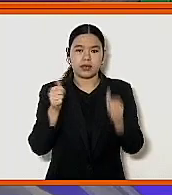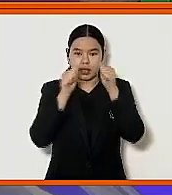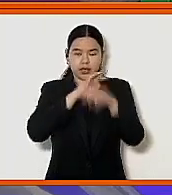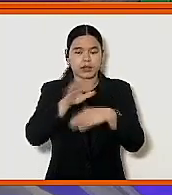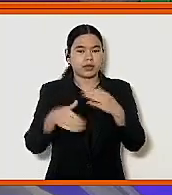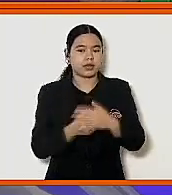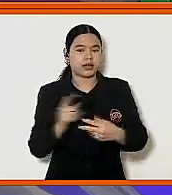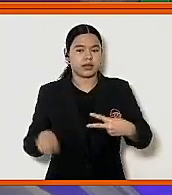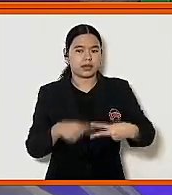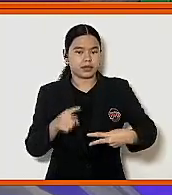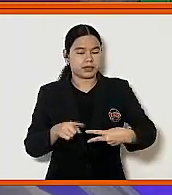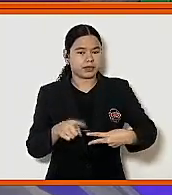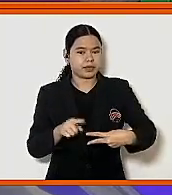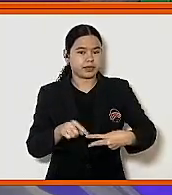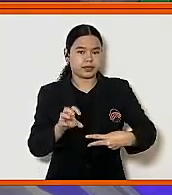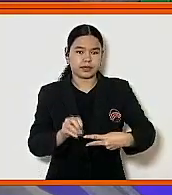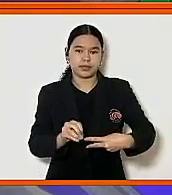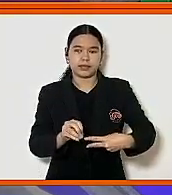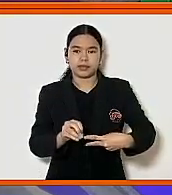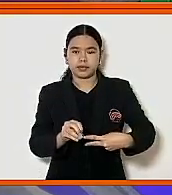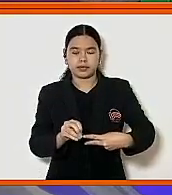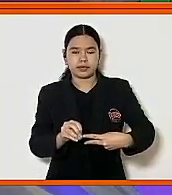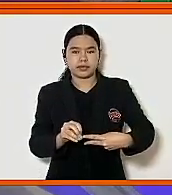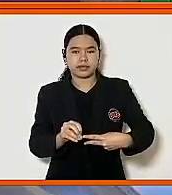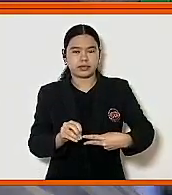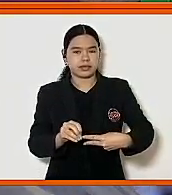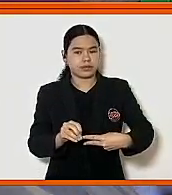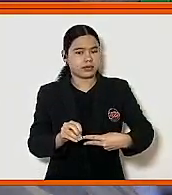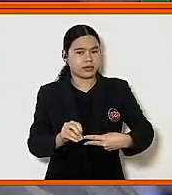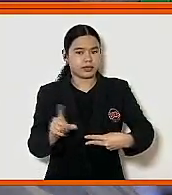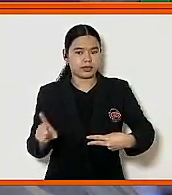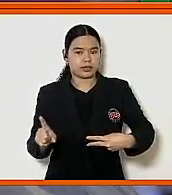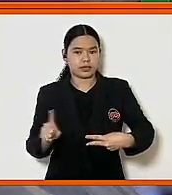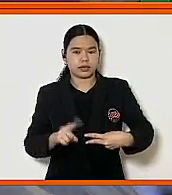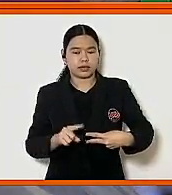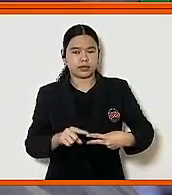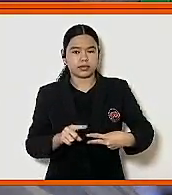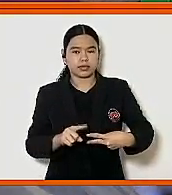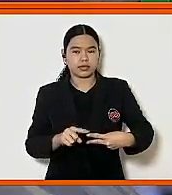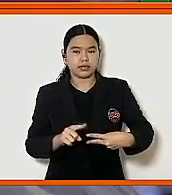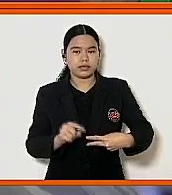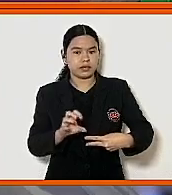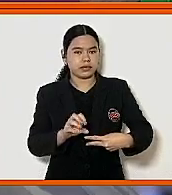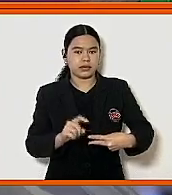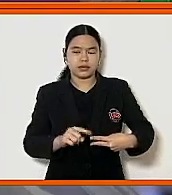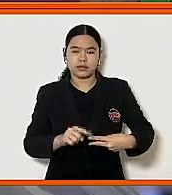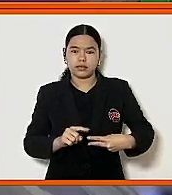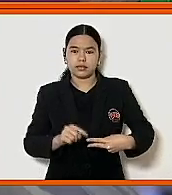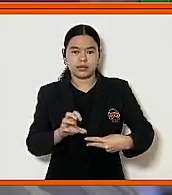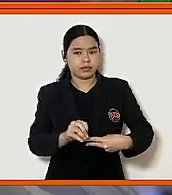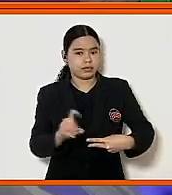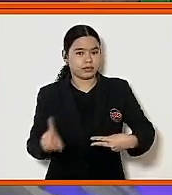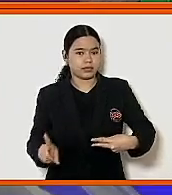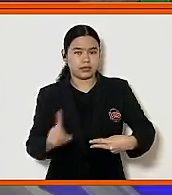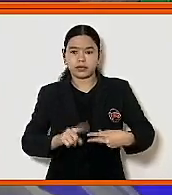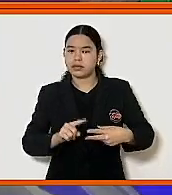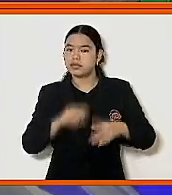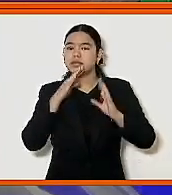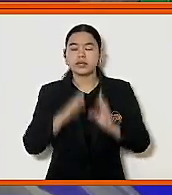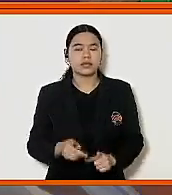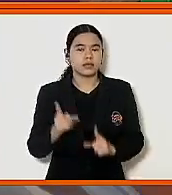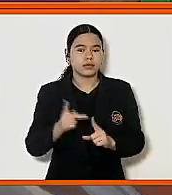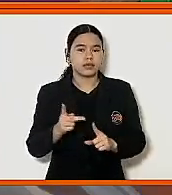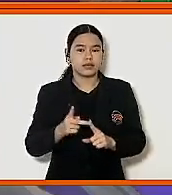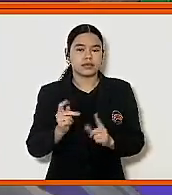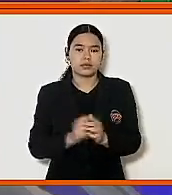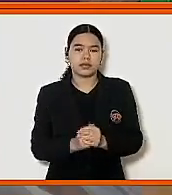Atentos, que el primer dígito es 0. Segundo dígito, este es el 1. Primer número ganador para premiados es el 01 con su